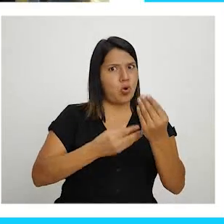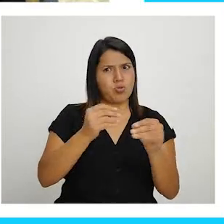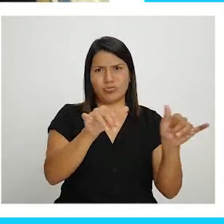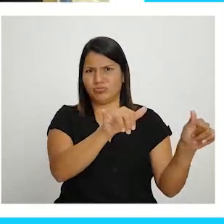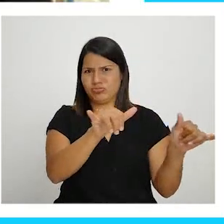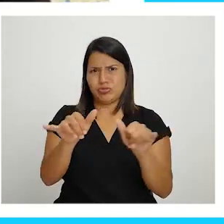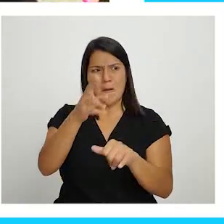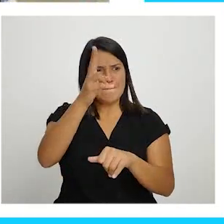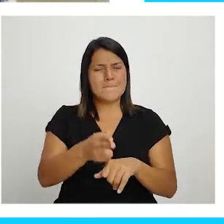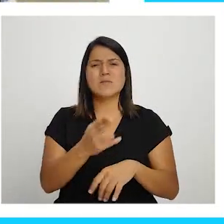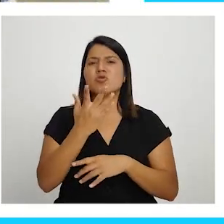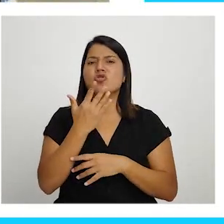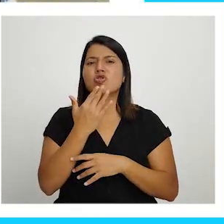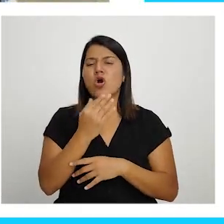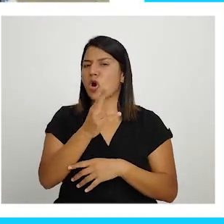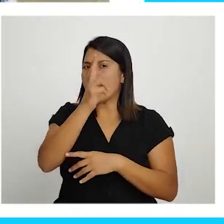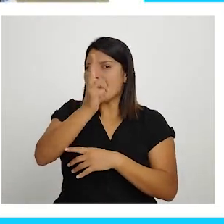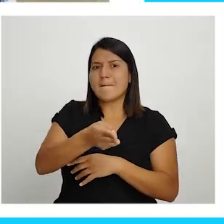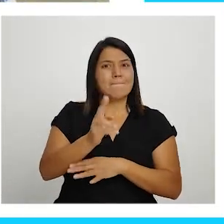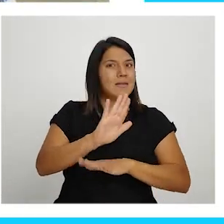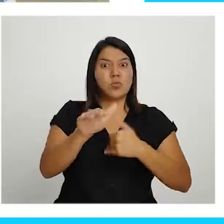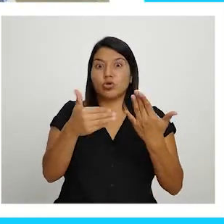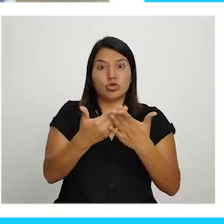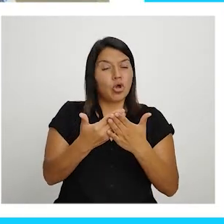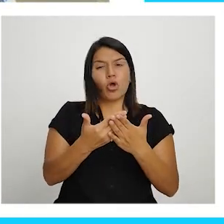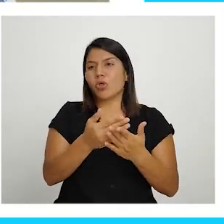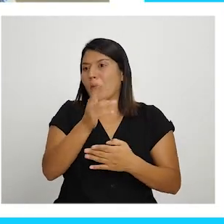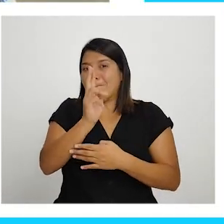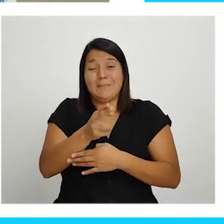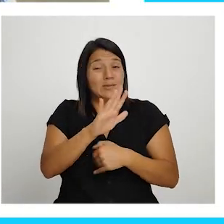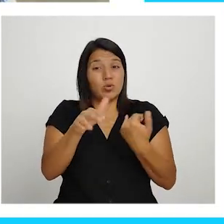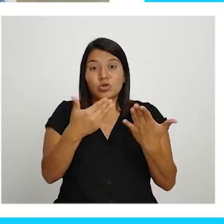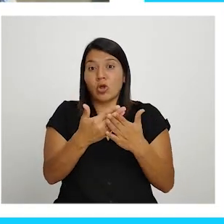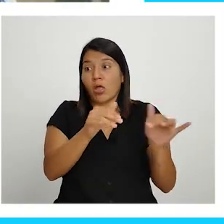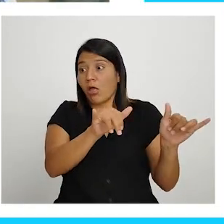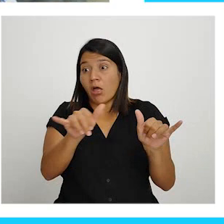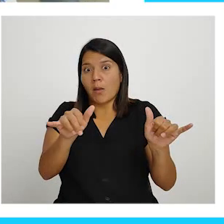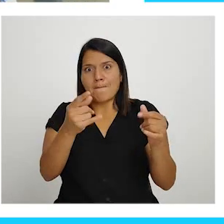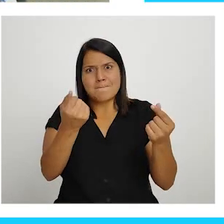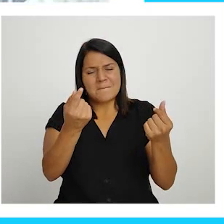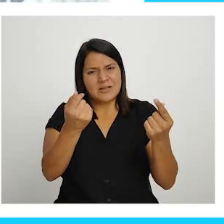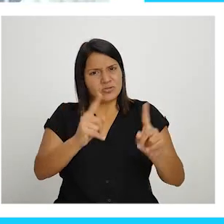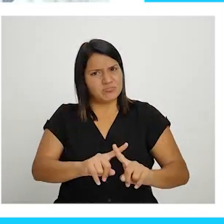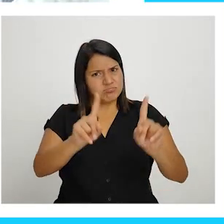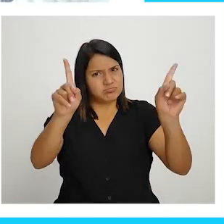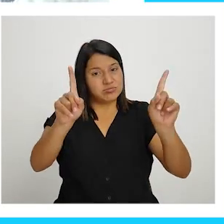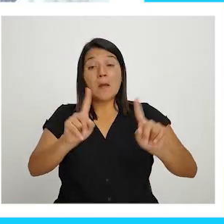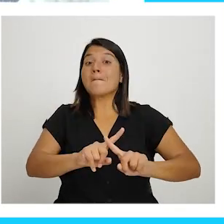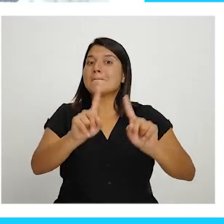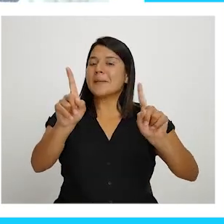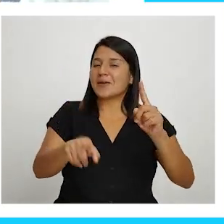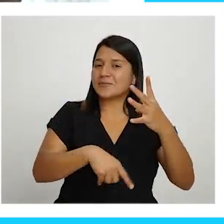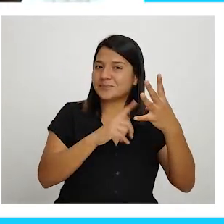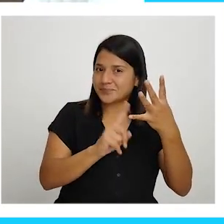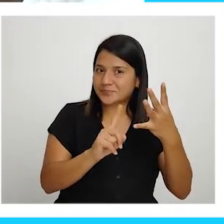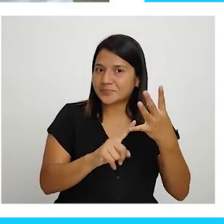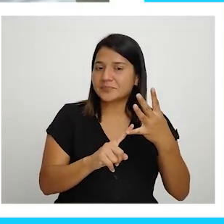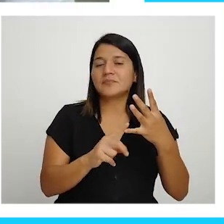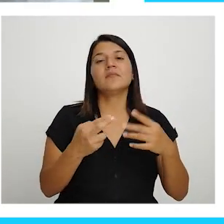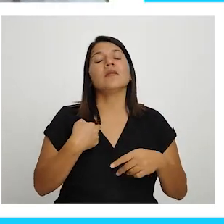mismo color, mismo todo, mismo modelo, mismo todo. Pero nos falta una cuarta, que vamos a